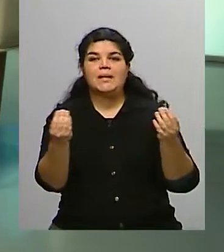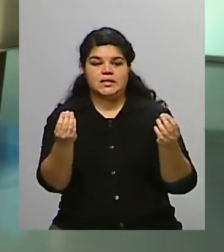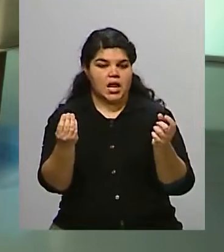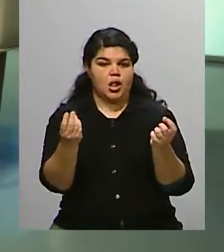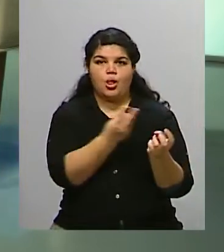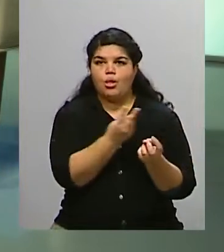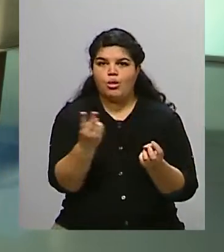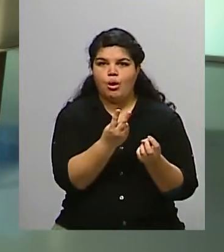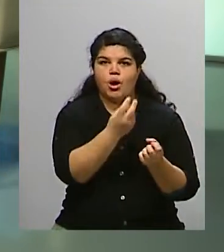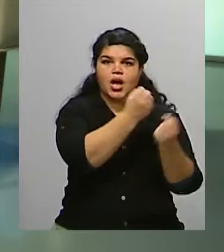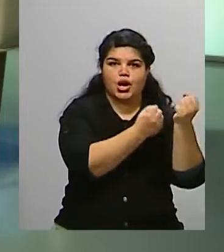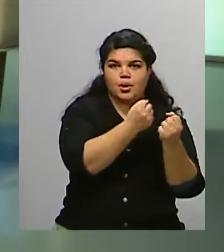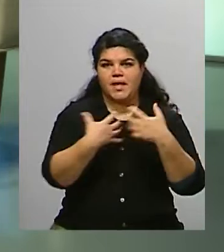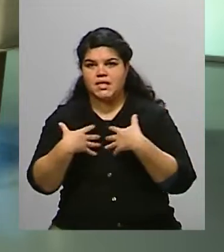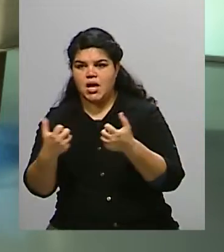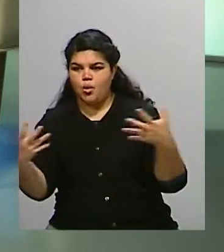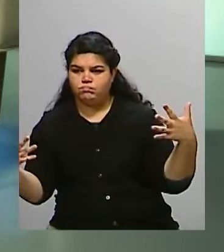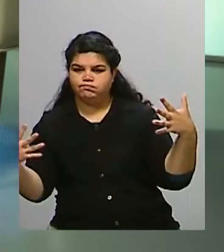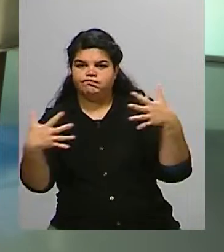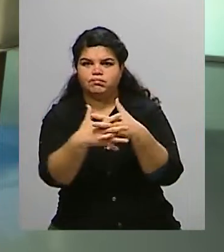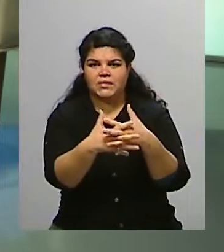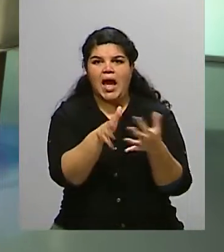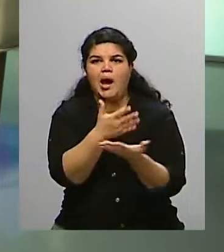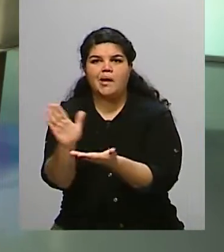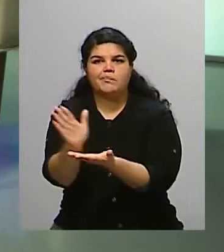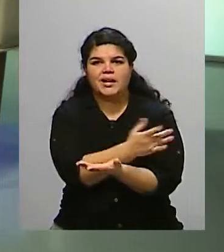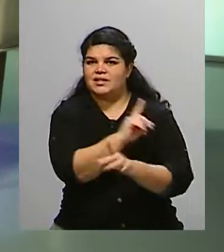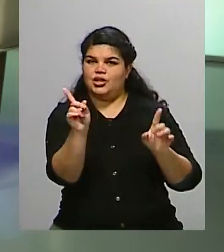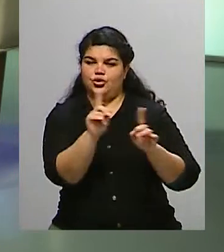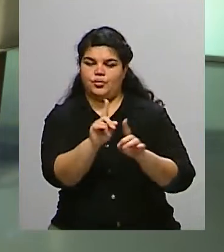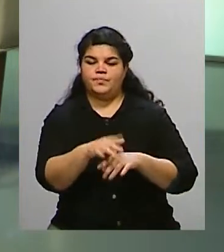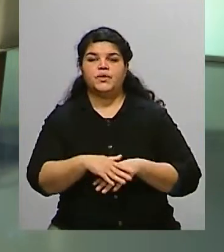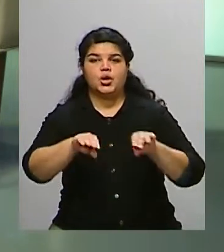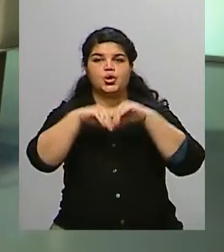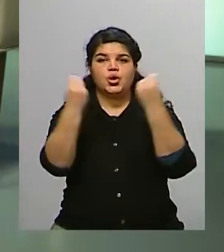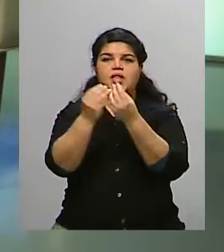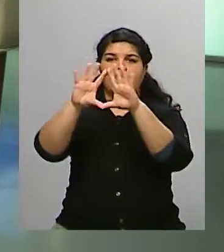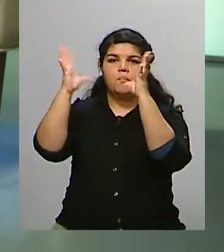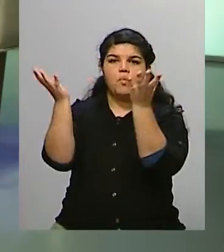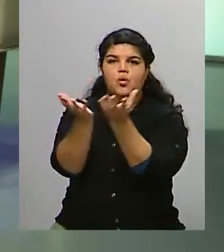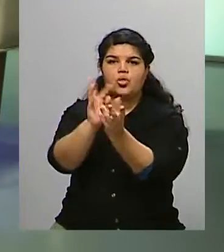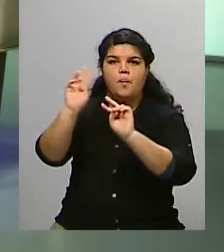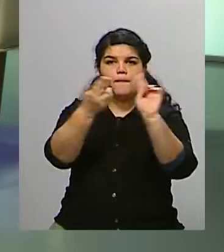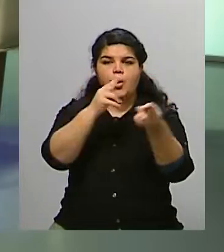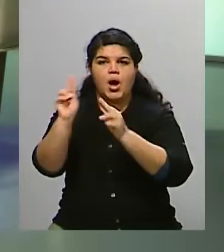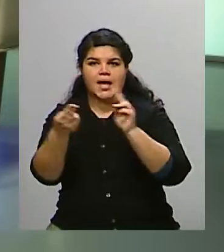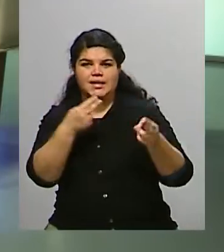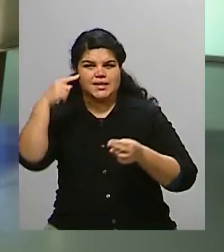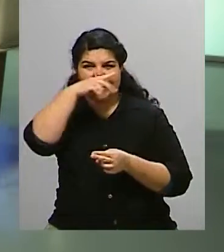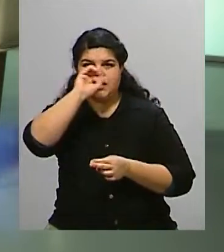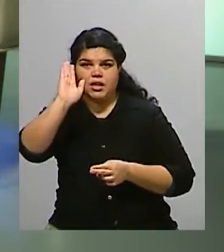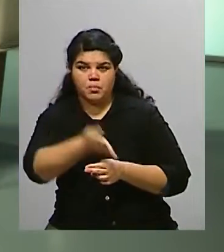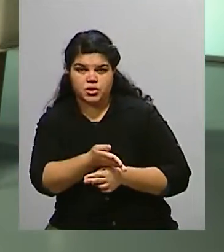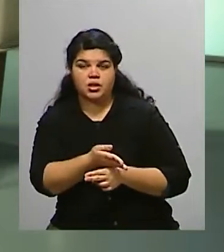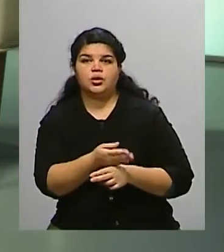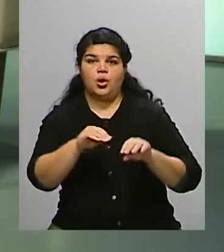las dos. Para tener un ejemplo, el 70% de las muertes en el mundo se producen por 3 causas básicas, que son